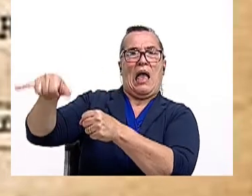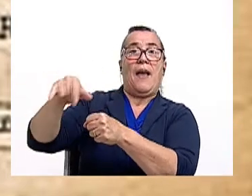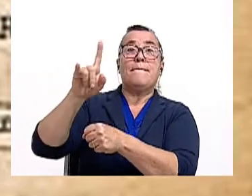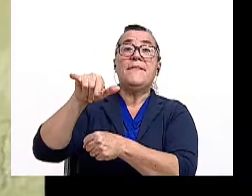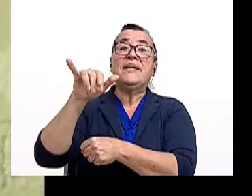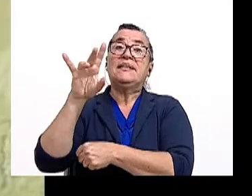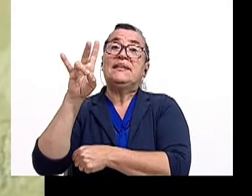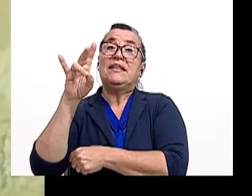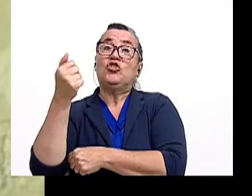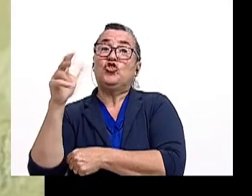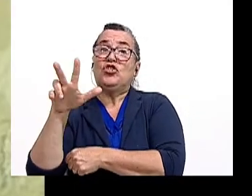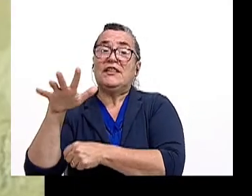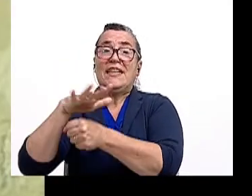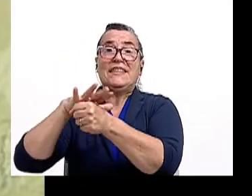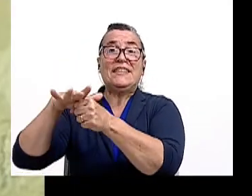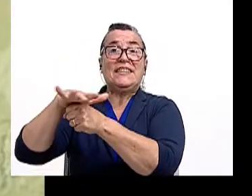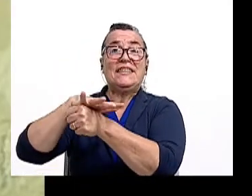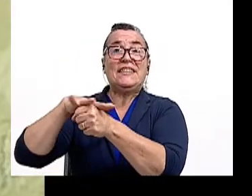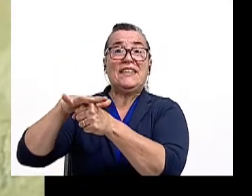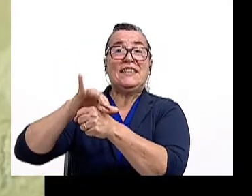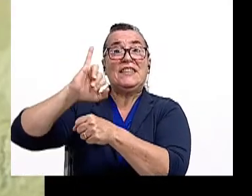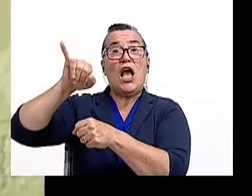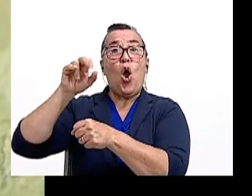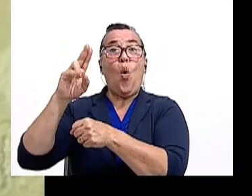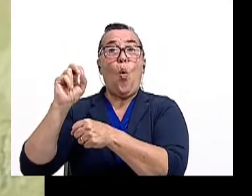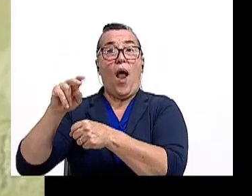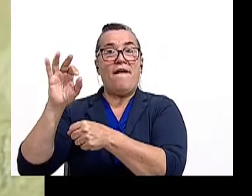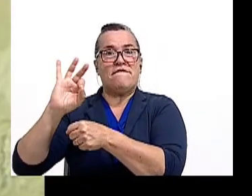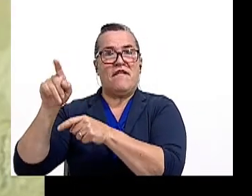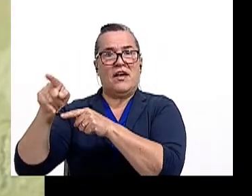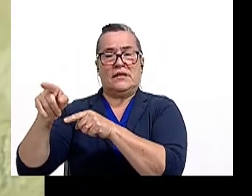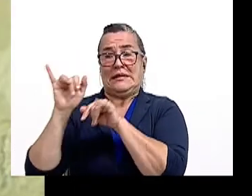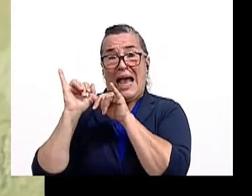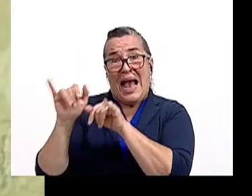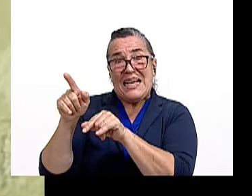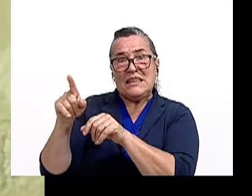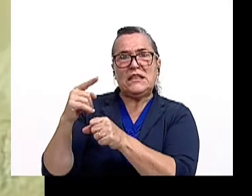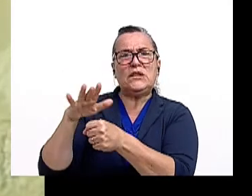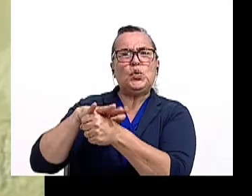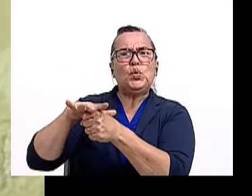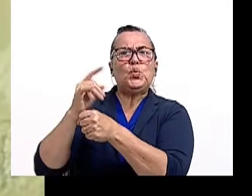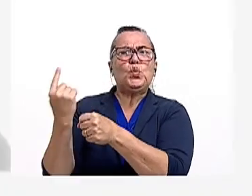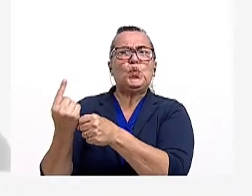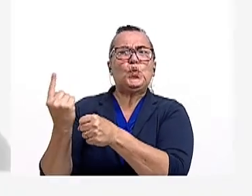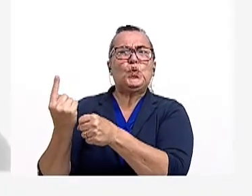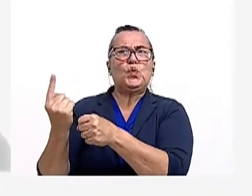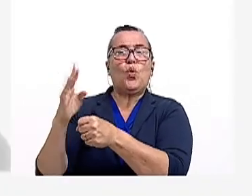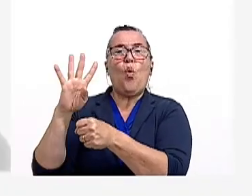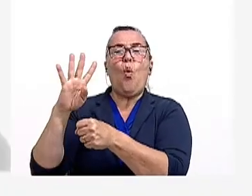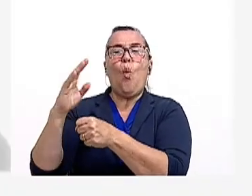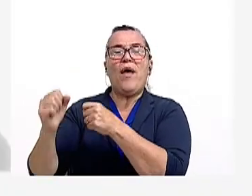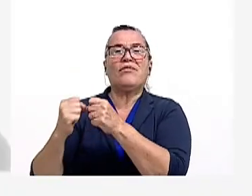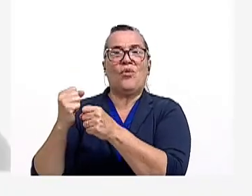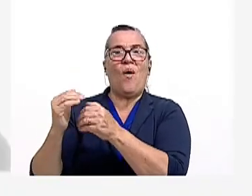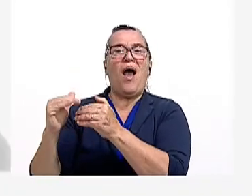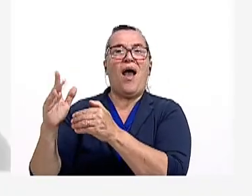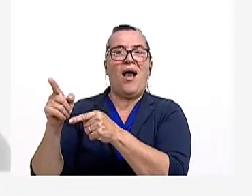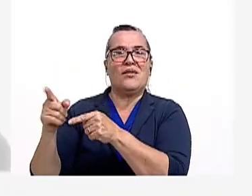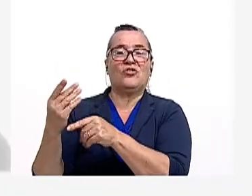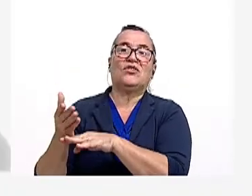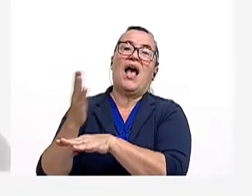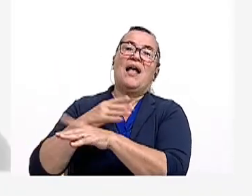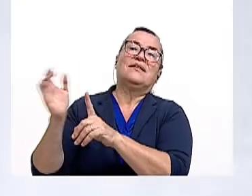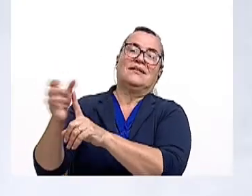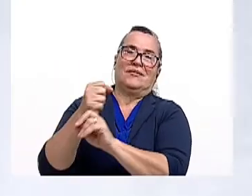1713 en la isla Juan Fernández. Ahí permaneció más de 4 años antes de